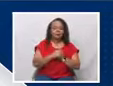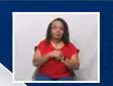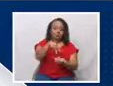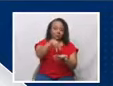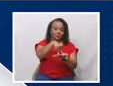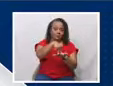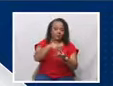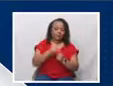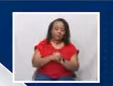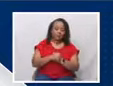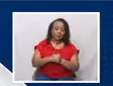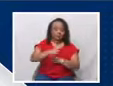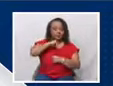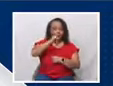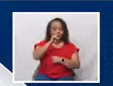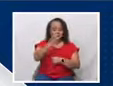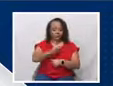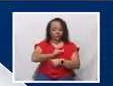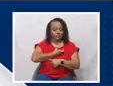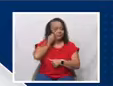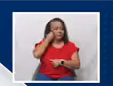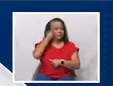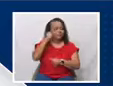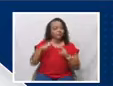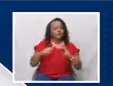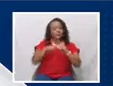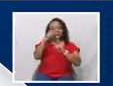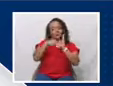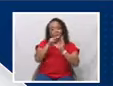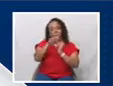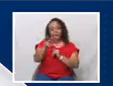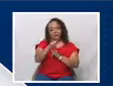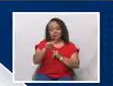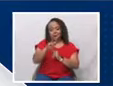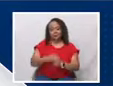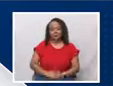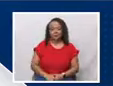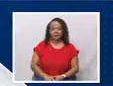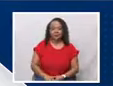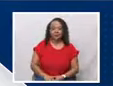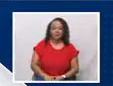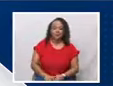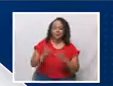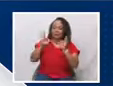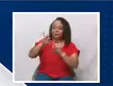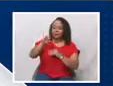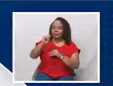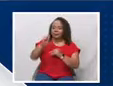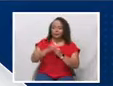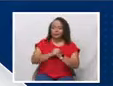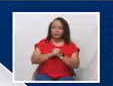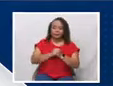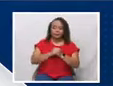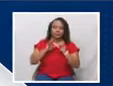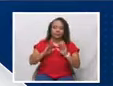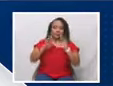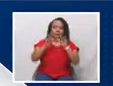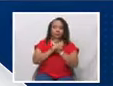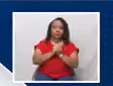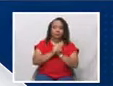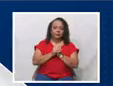Sherman Whitty, ganador de 2 medallas de oro en París 2024, compañeros. Bueno, muy bien, José, espectacular. Junto buen